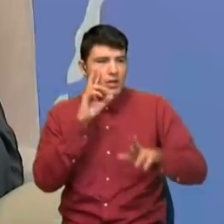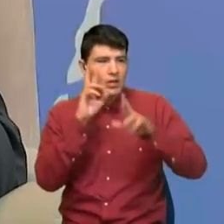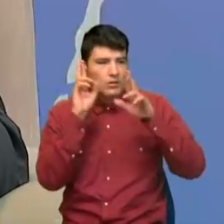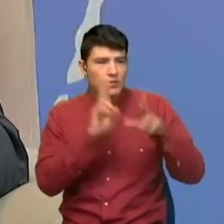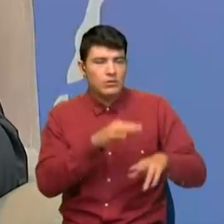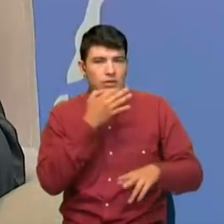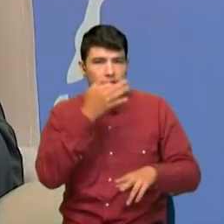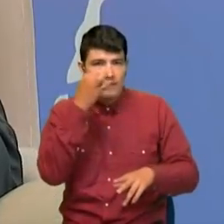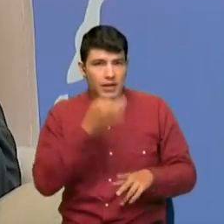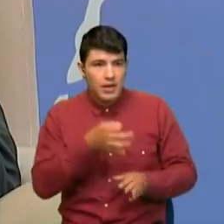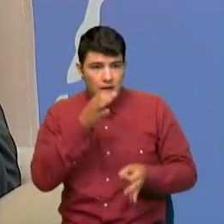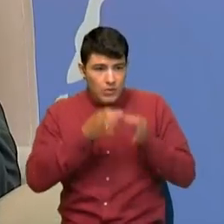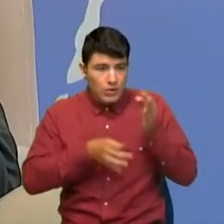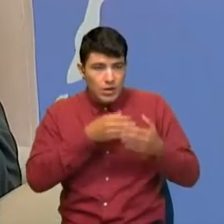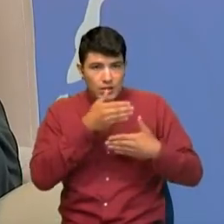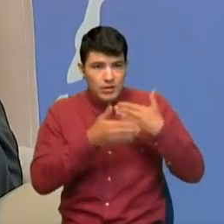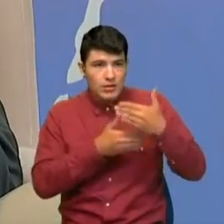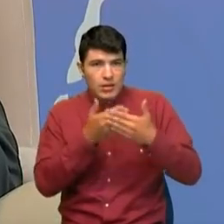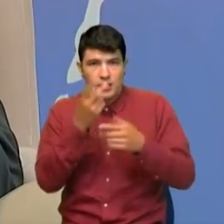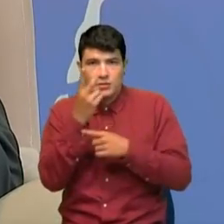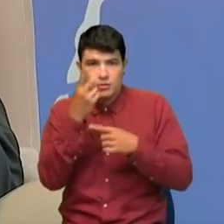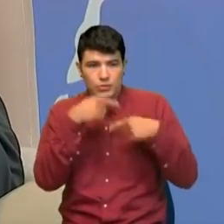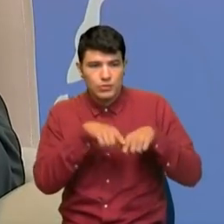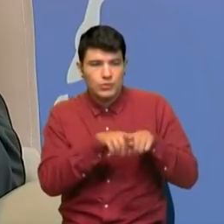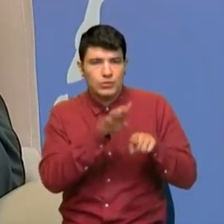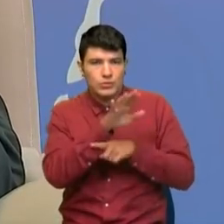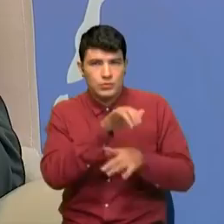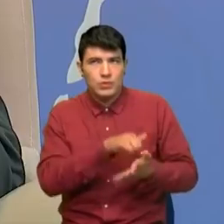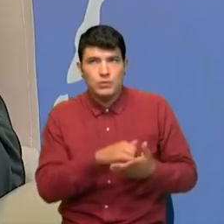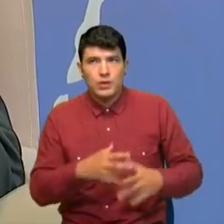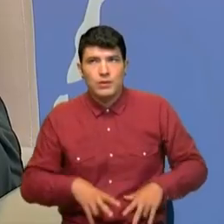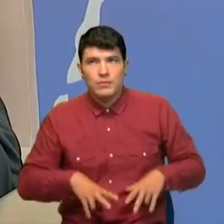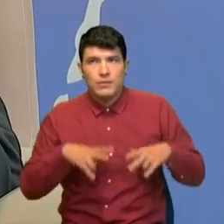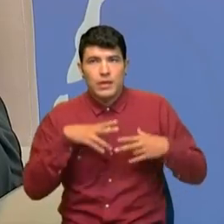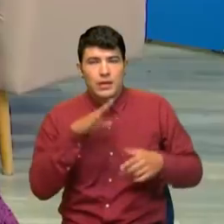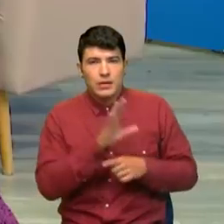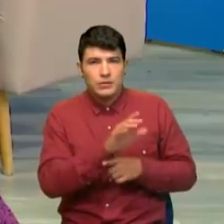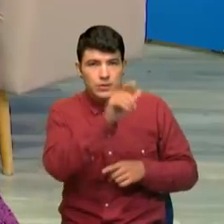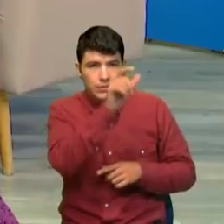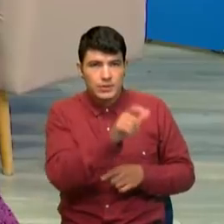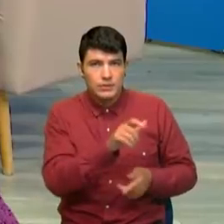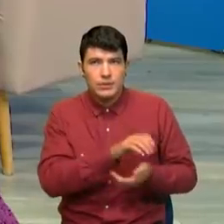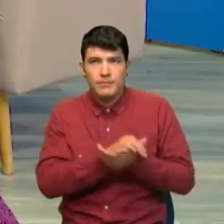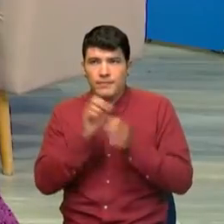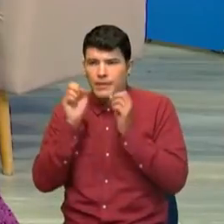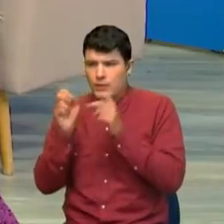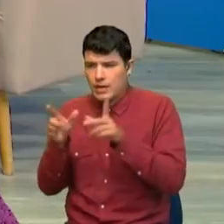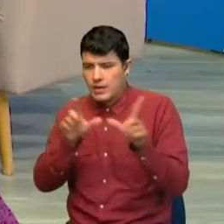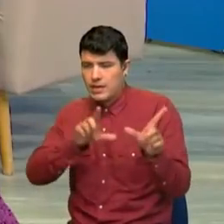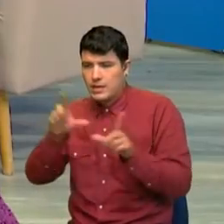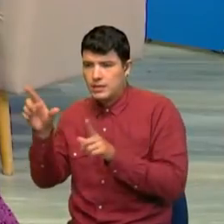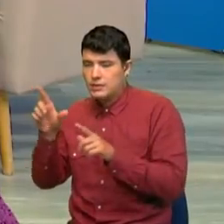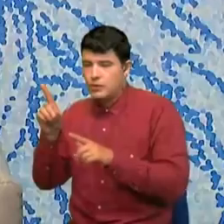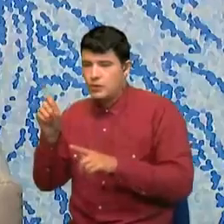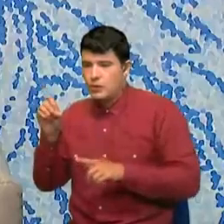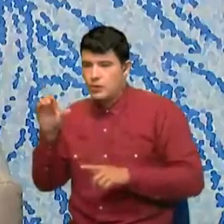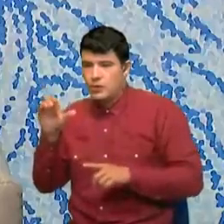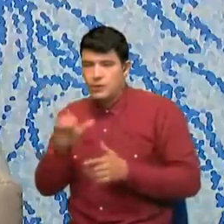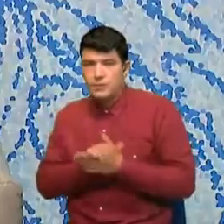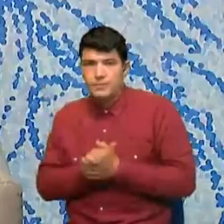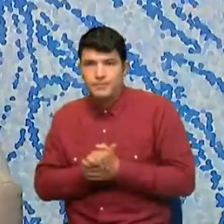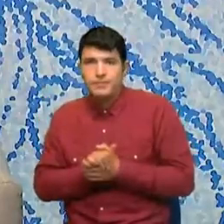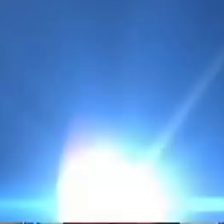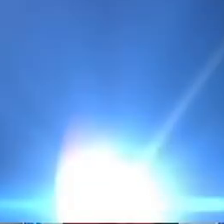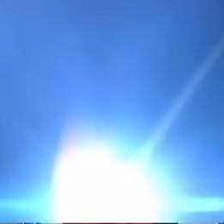realmente jurídicamente las dos uniones que se presentaron en vida de esta persona. Bueno, doc, tenemos otro